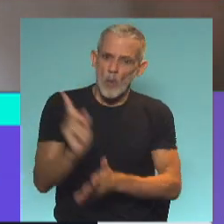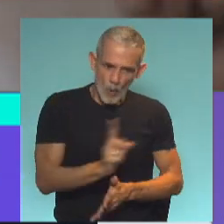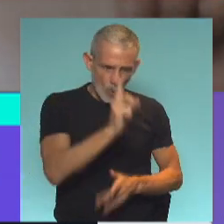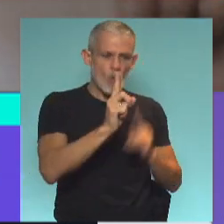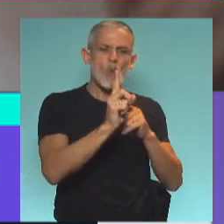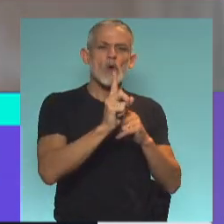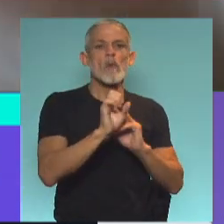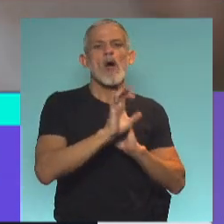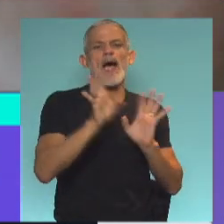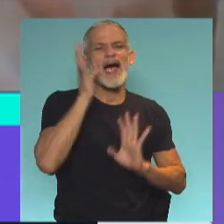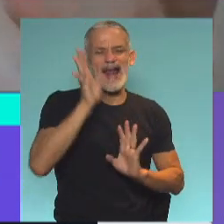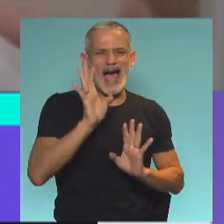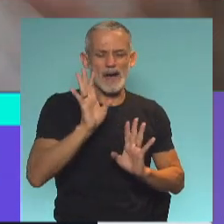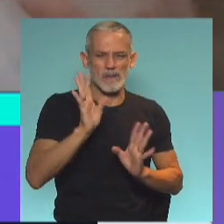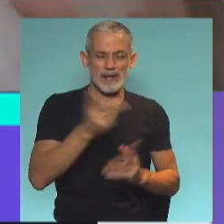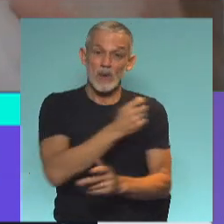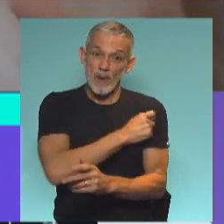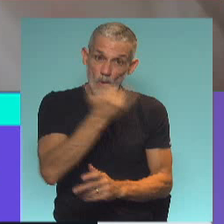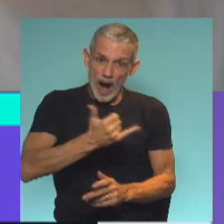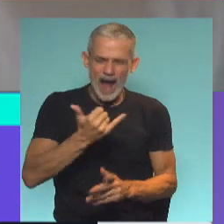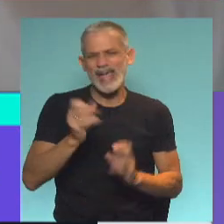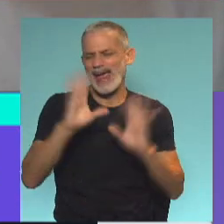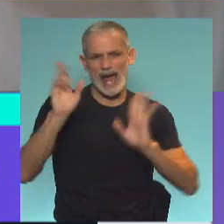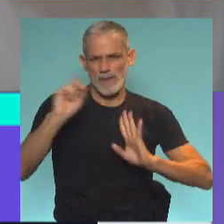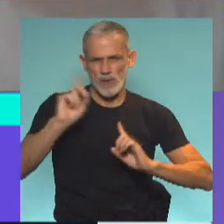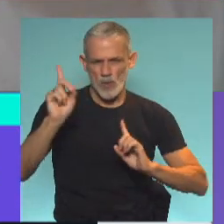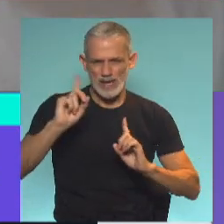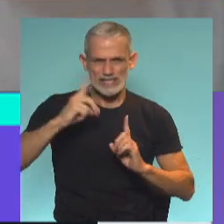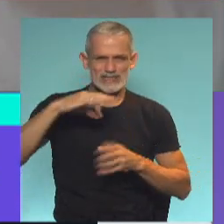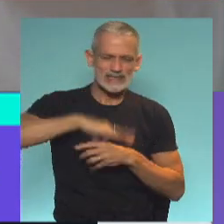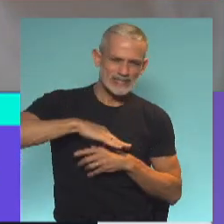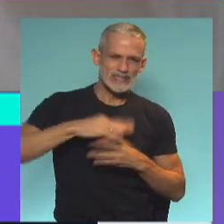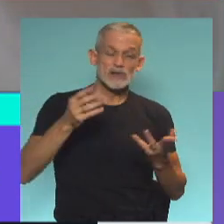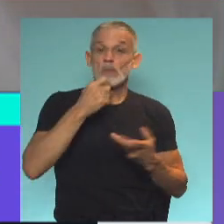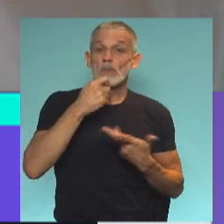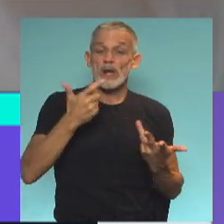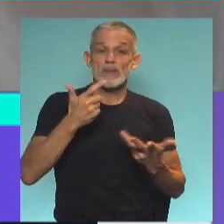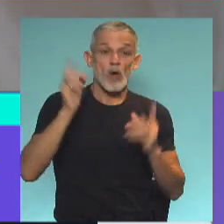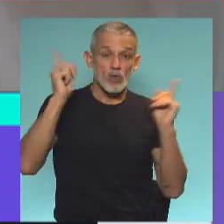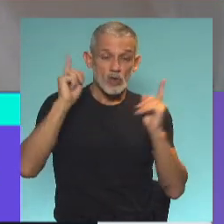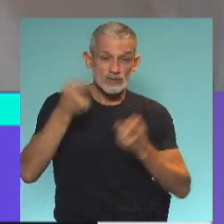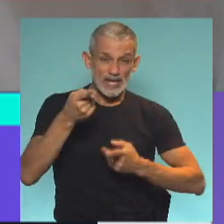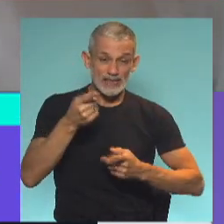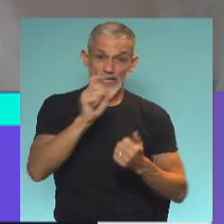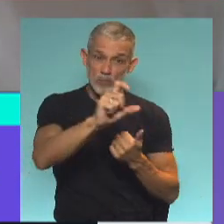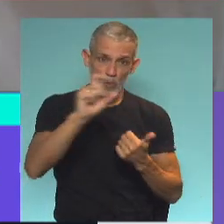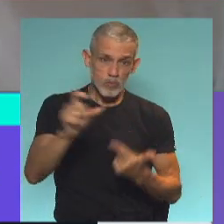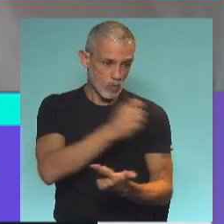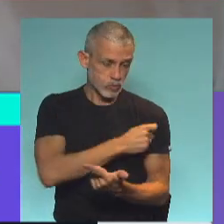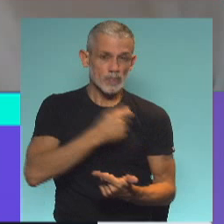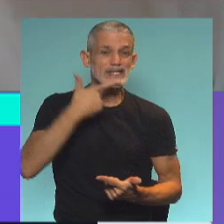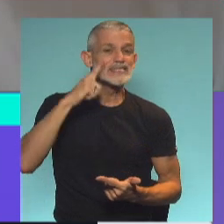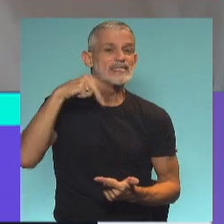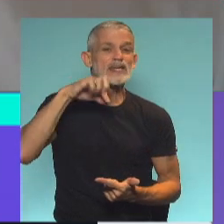hacer un cuadro grave. Bueno, está el caso, perdóname, doctor, está el caso de esta docente, recibió 2 dosis de Sinopharm